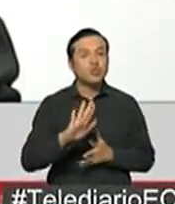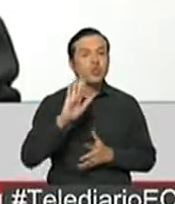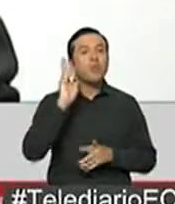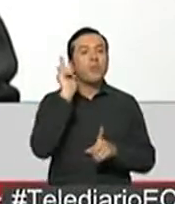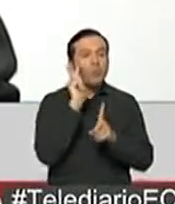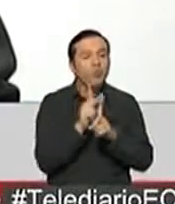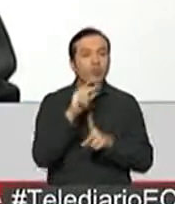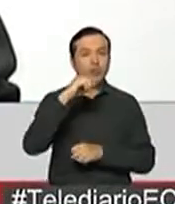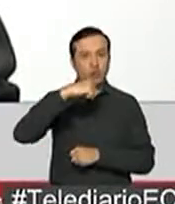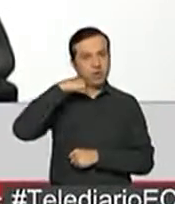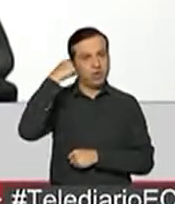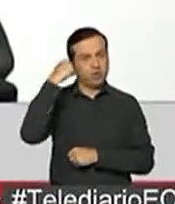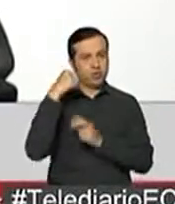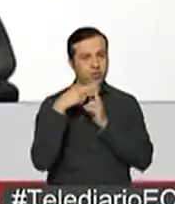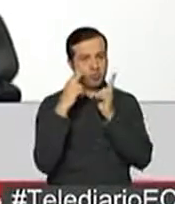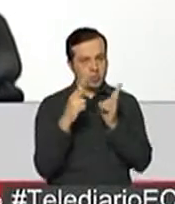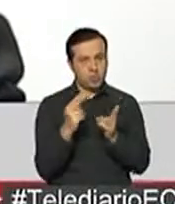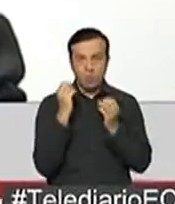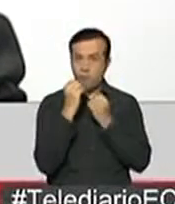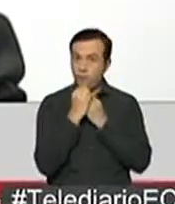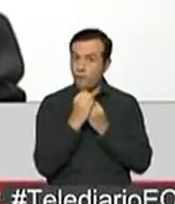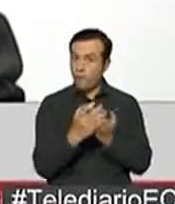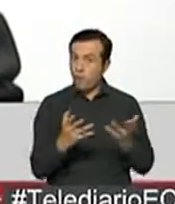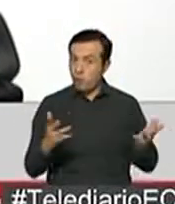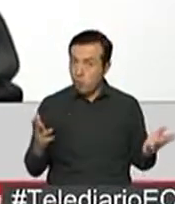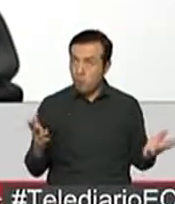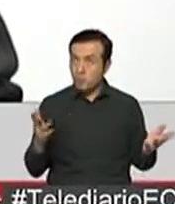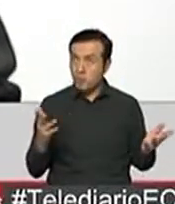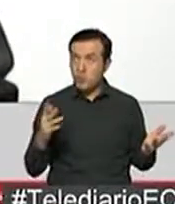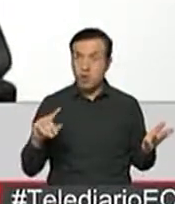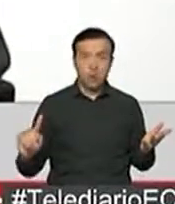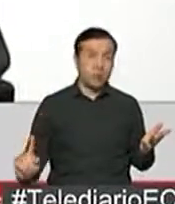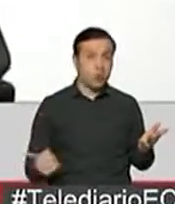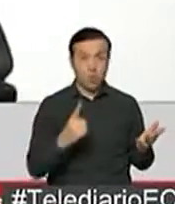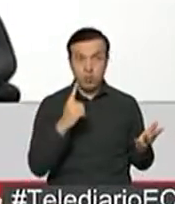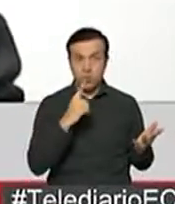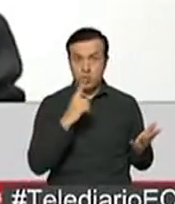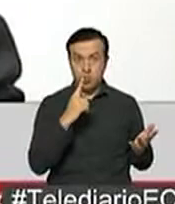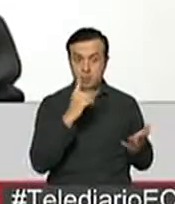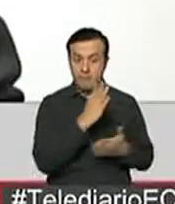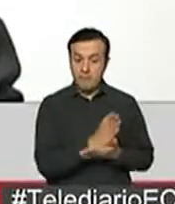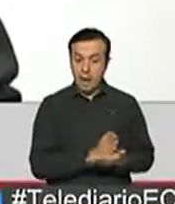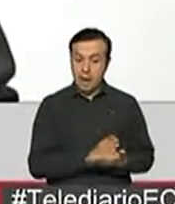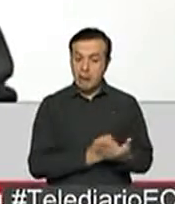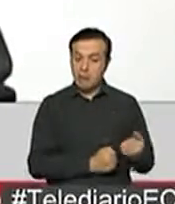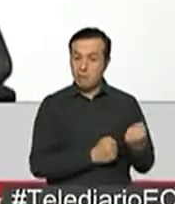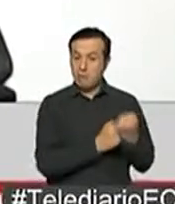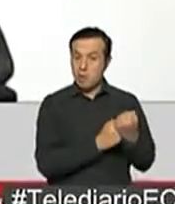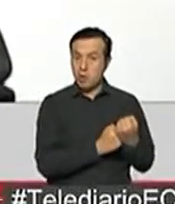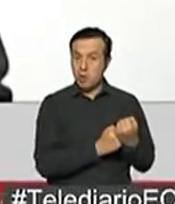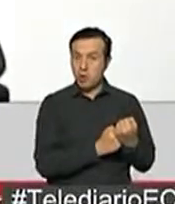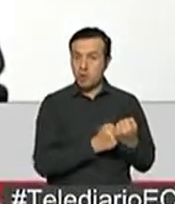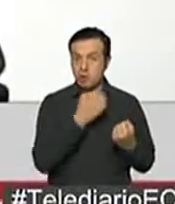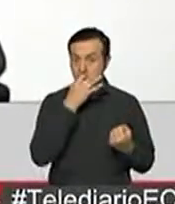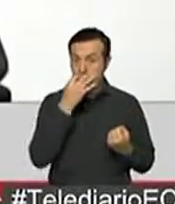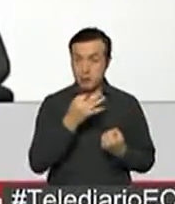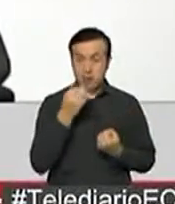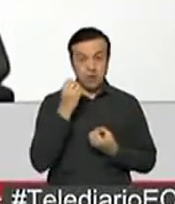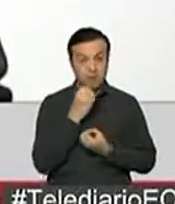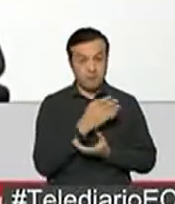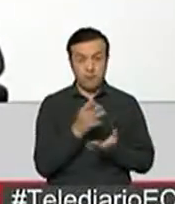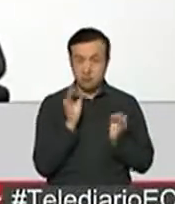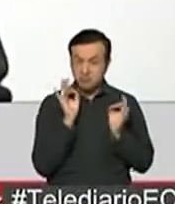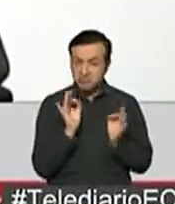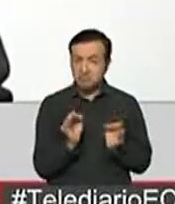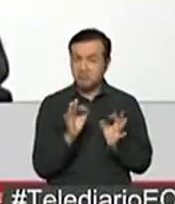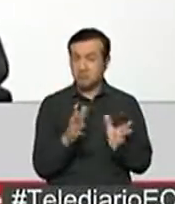entonces cuando un informe está solo parcial o no refleja la realidad de lo